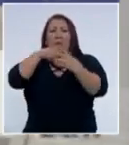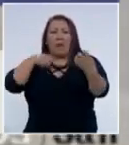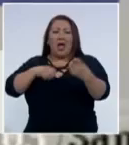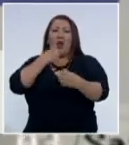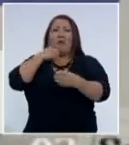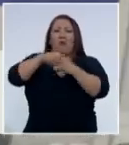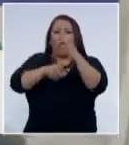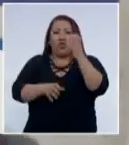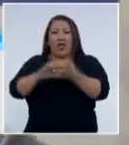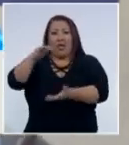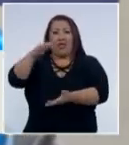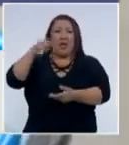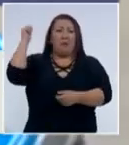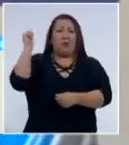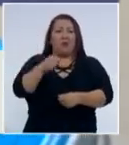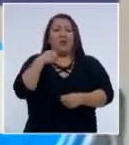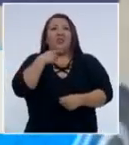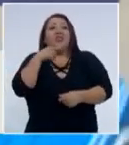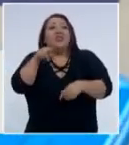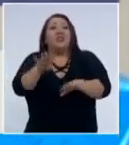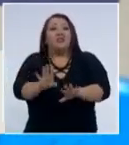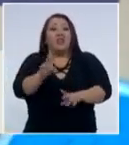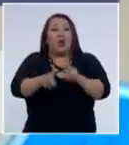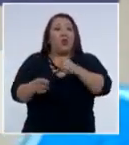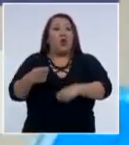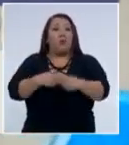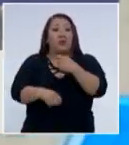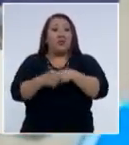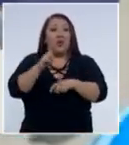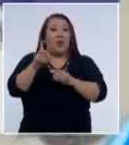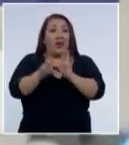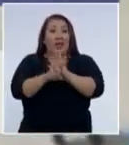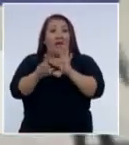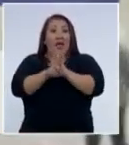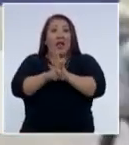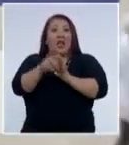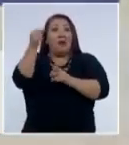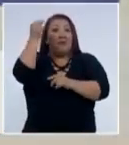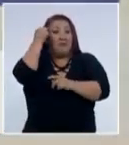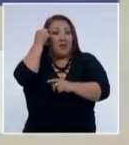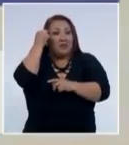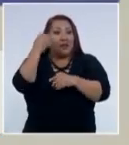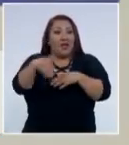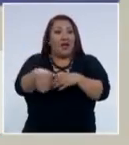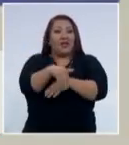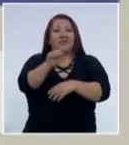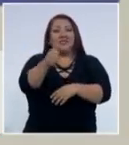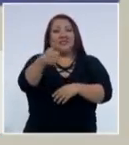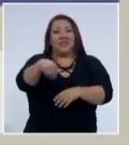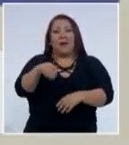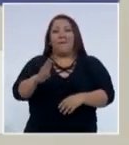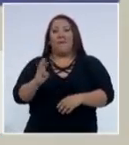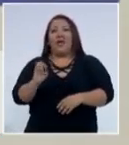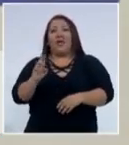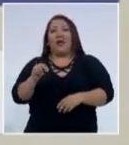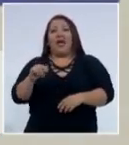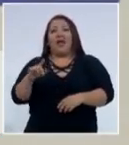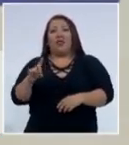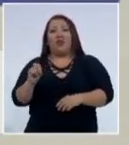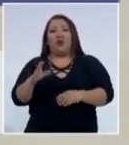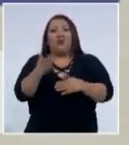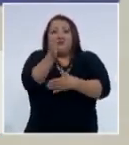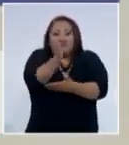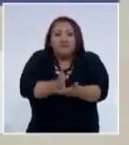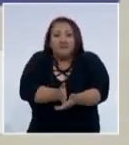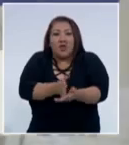botellas. Señala que ellos y los comerciantes informales consideran la calle San Bernardo como limítrofe entre San Martín de